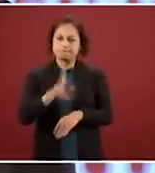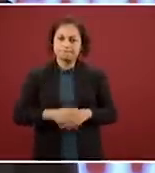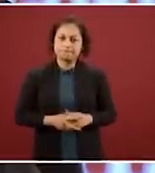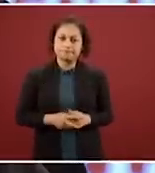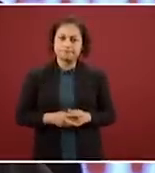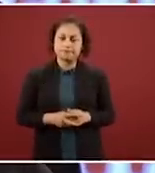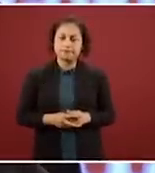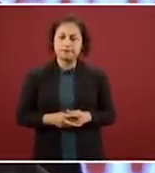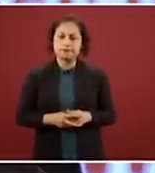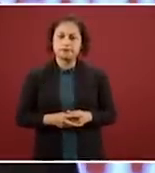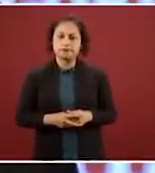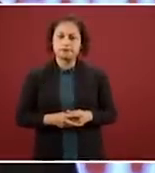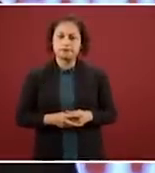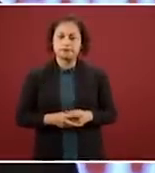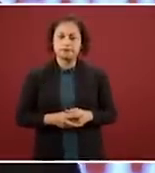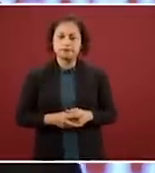que